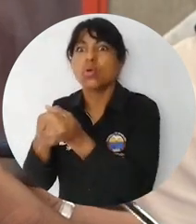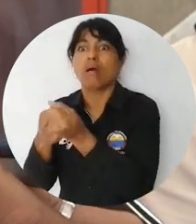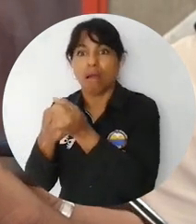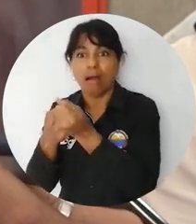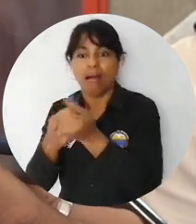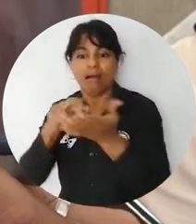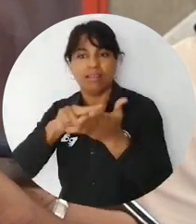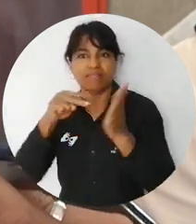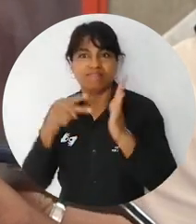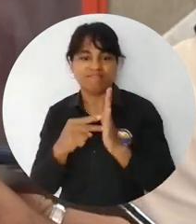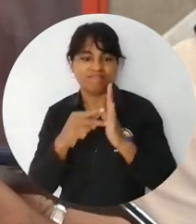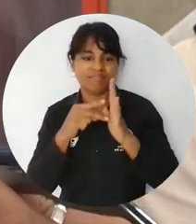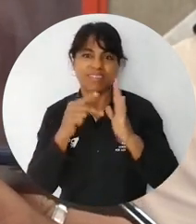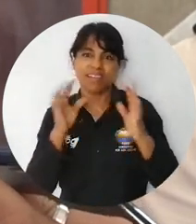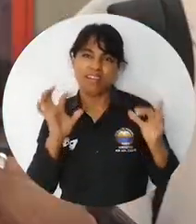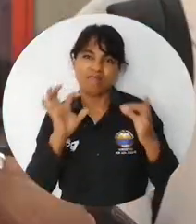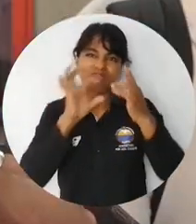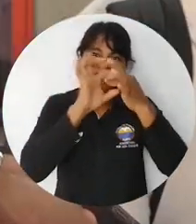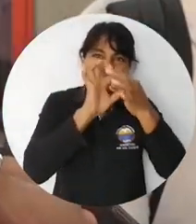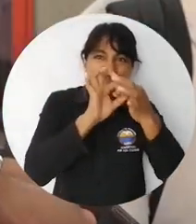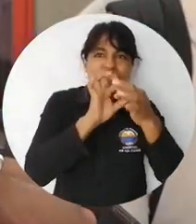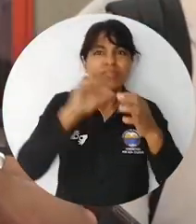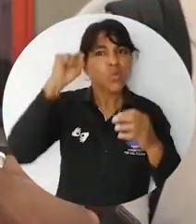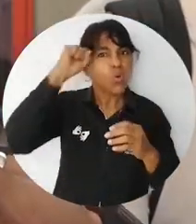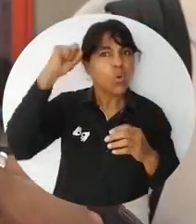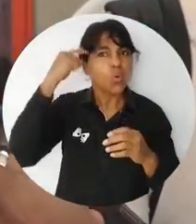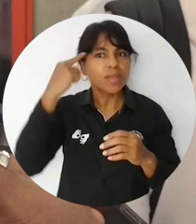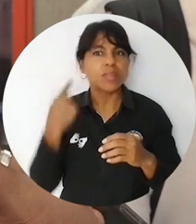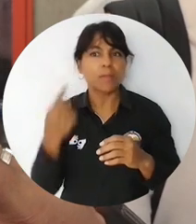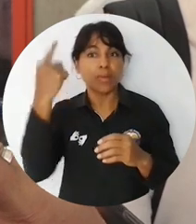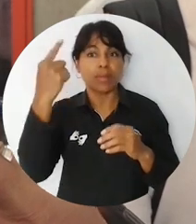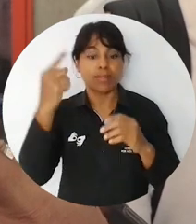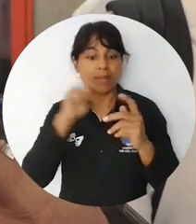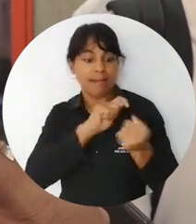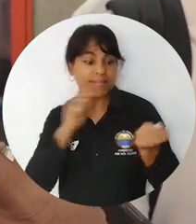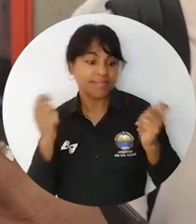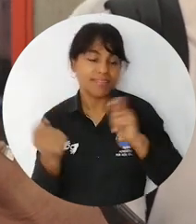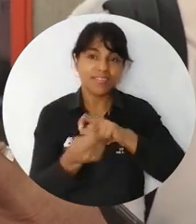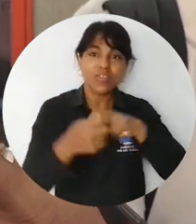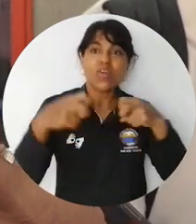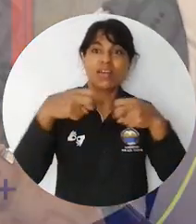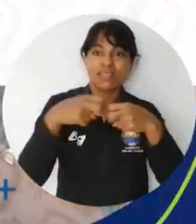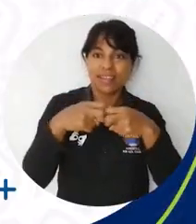alineada con esto que es una política de gobierno, porque esta transición energética